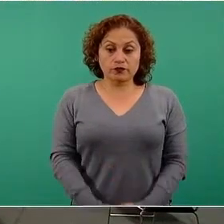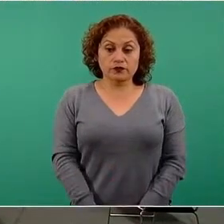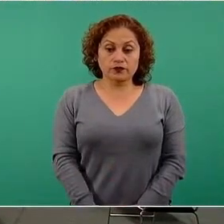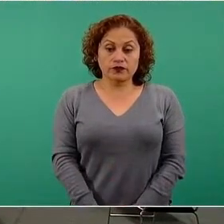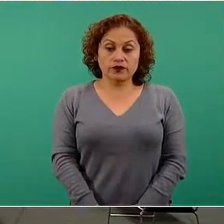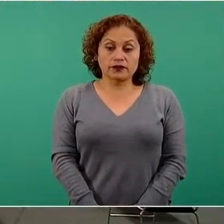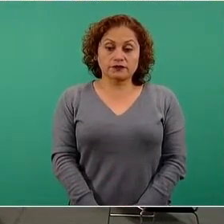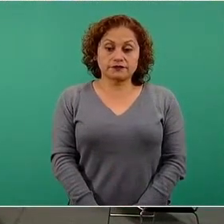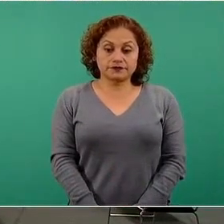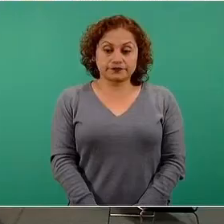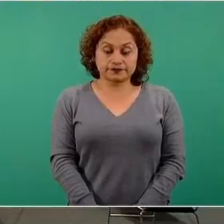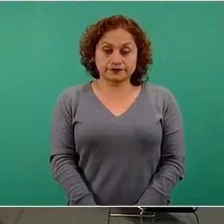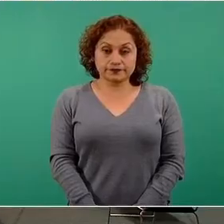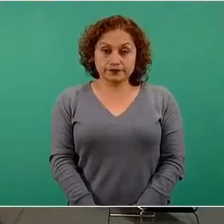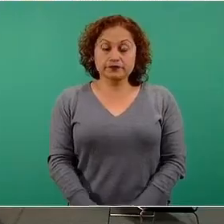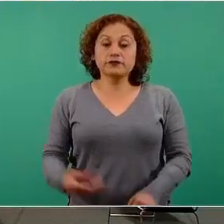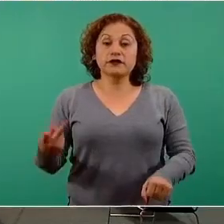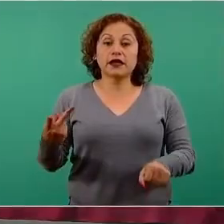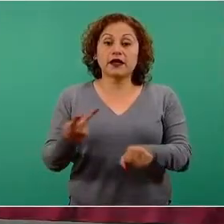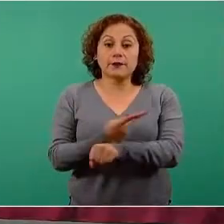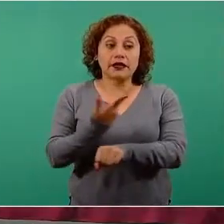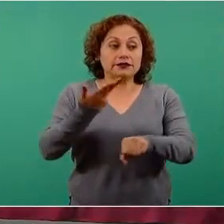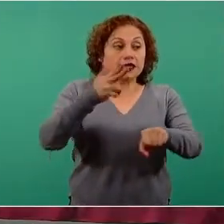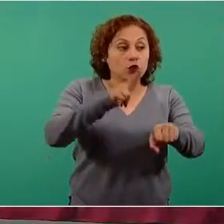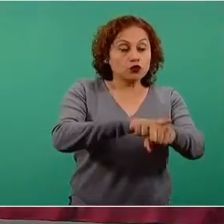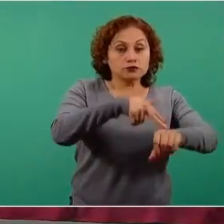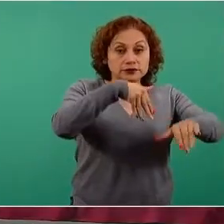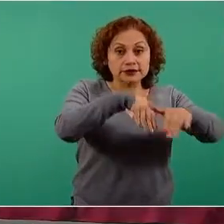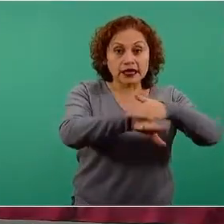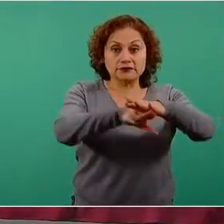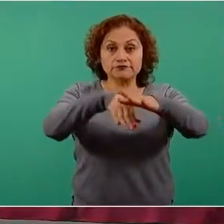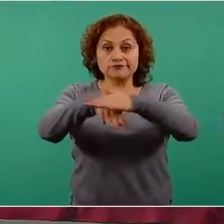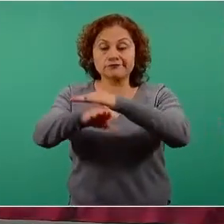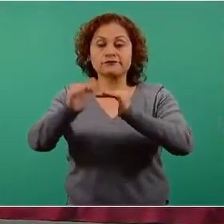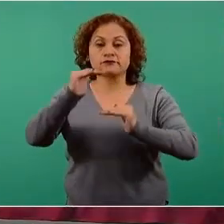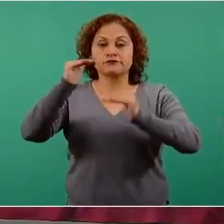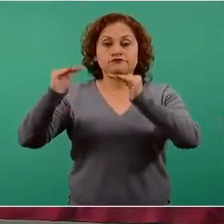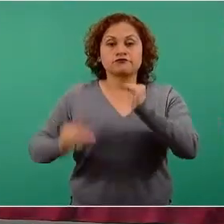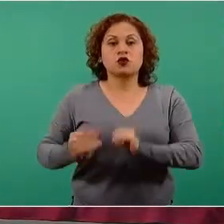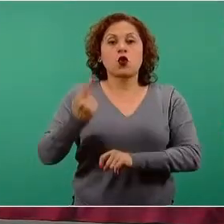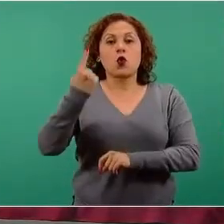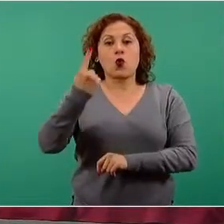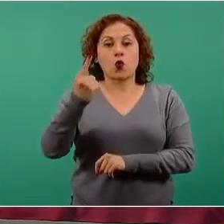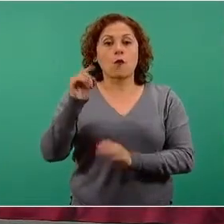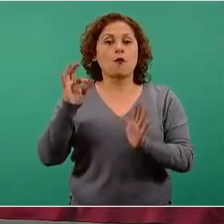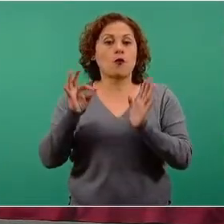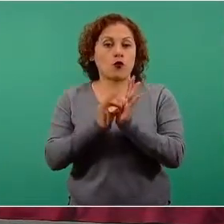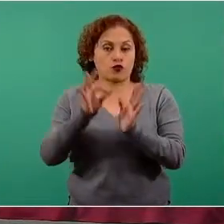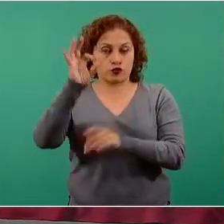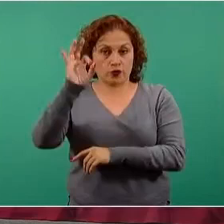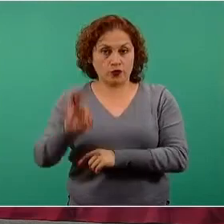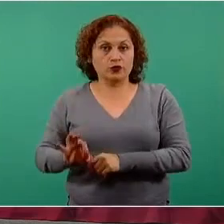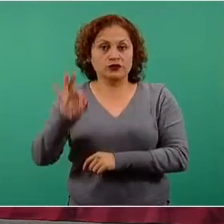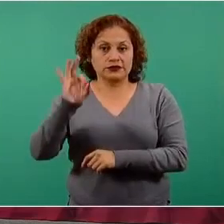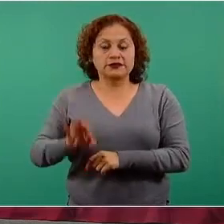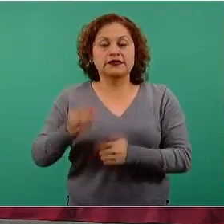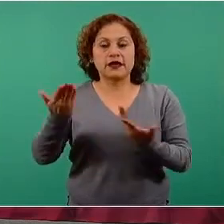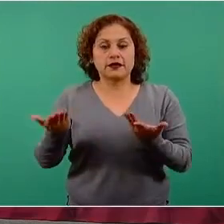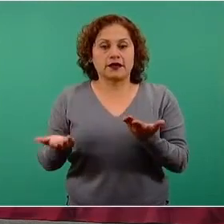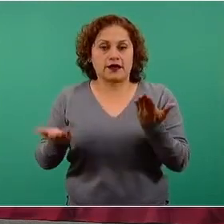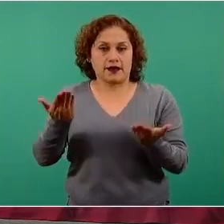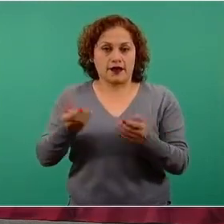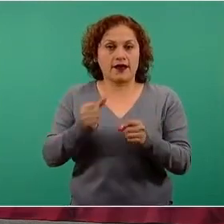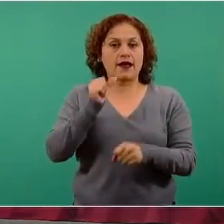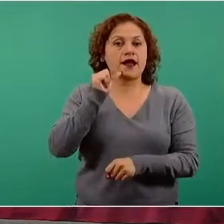La ocupación hospitalaria nacional en general disminuyó 1 punto porcentual con respecto a lo presentado el día de ayer.